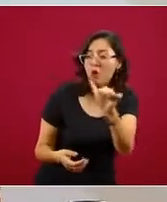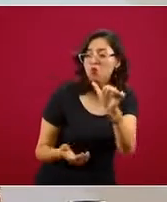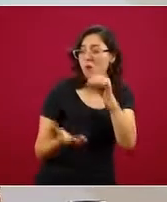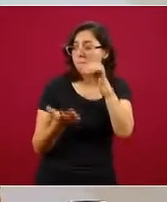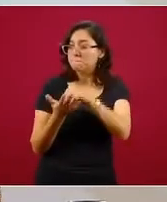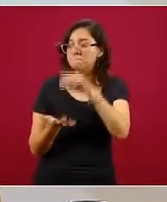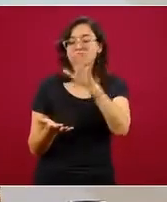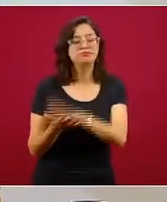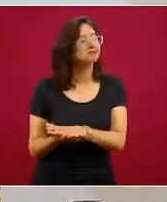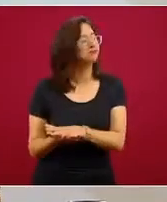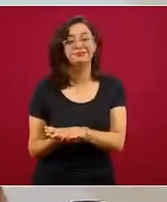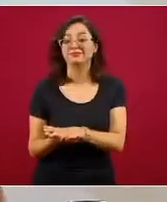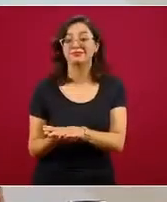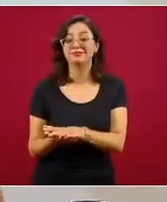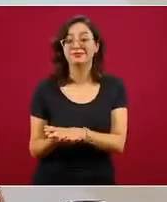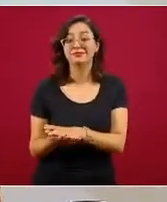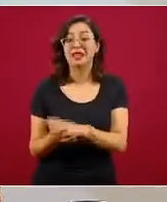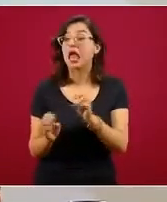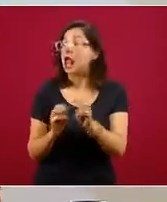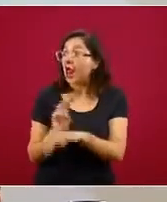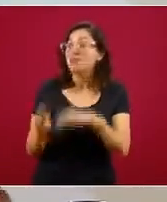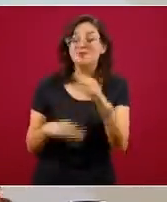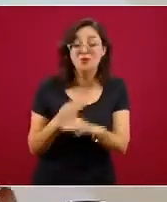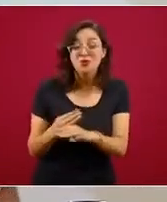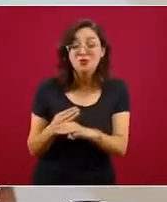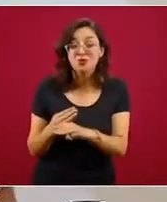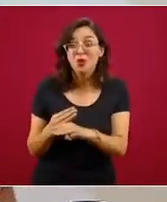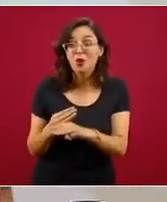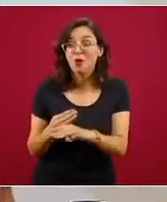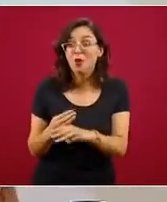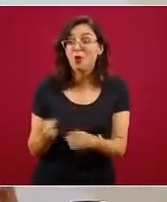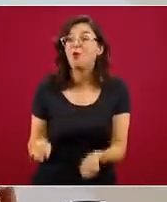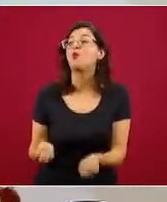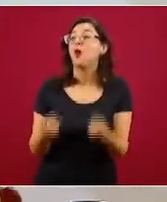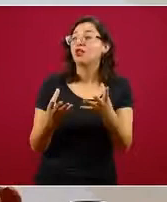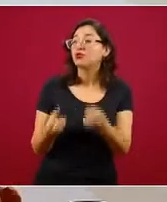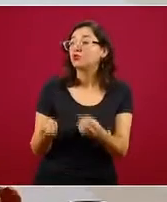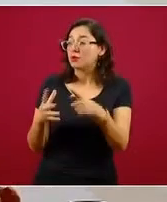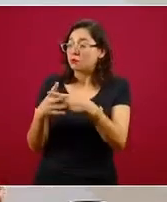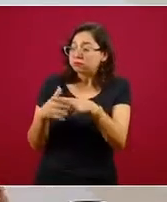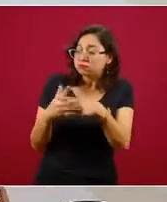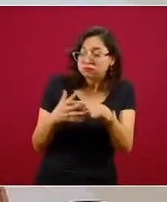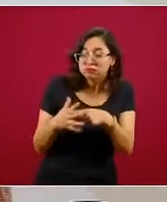En ningún país del mundo se tiene el número del tamaño real de la epidemia.